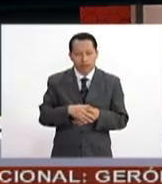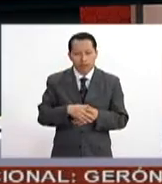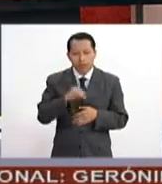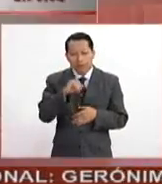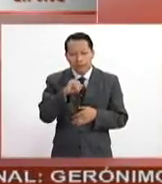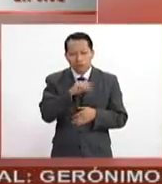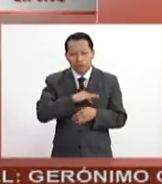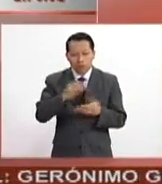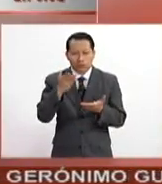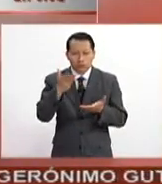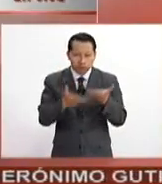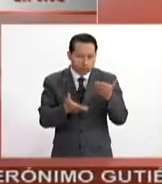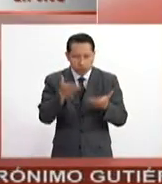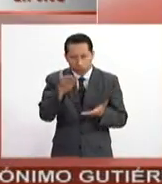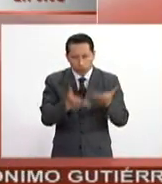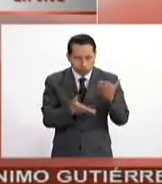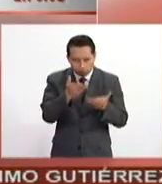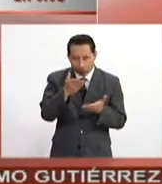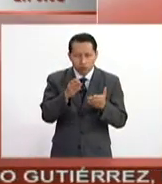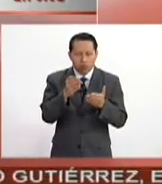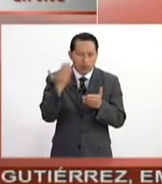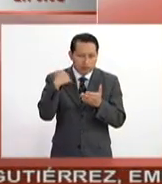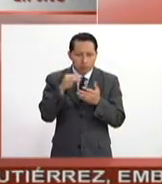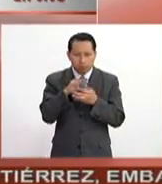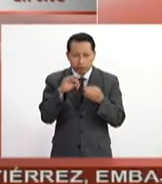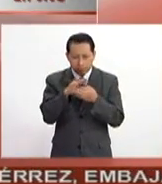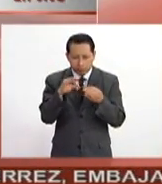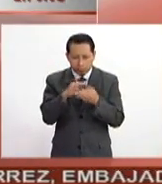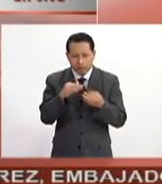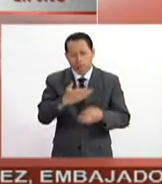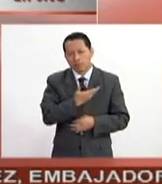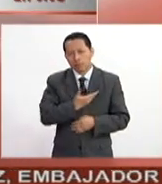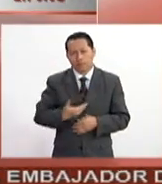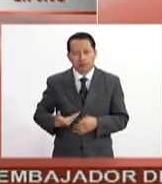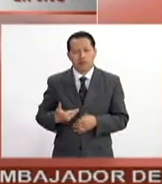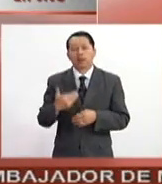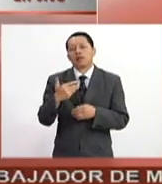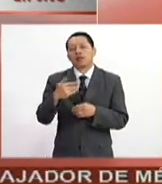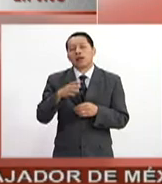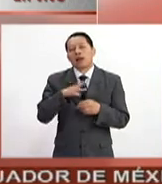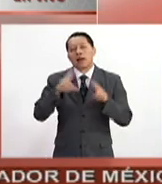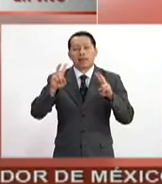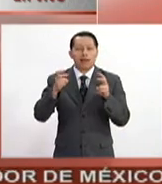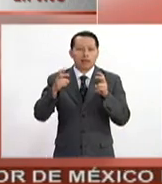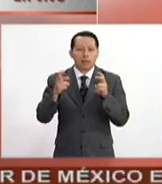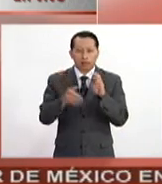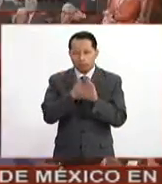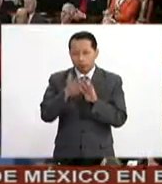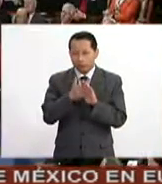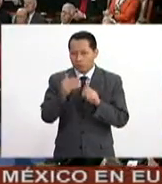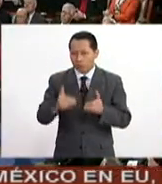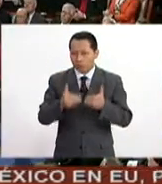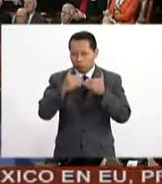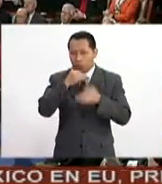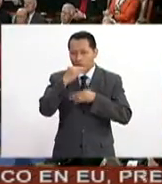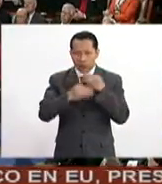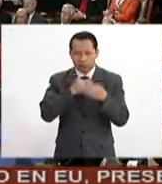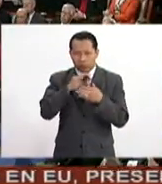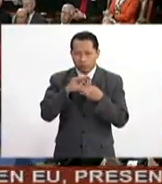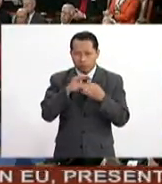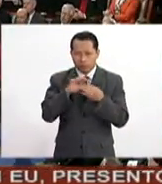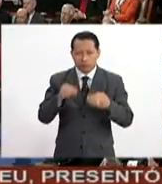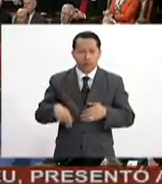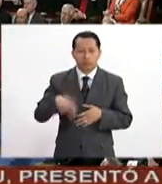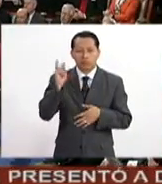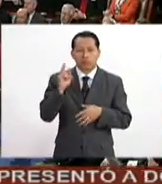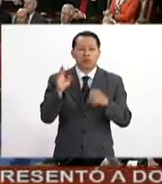pesos y contrapesos de los que hemos conversado. El presidente hizo del muro uno de sus temas principales de campaña. Sin embargo, a